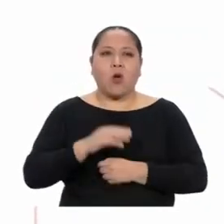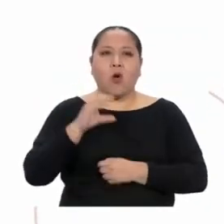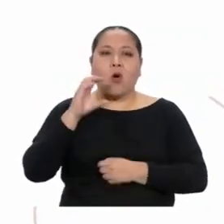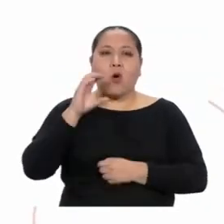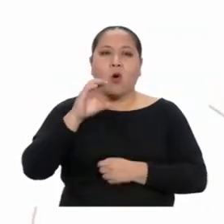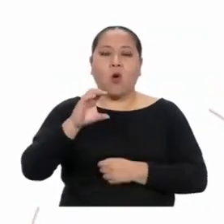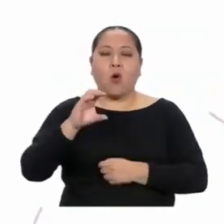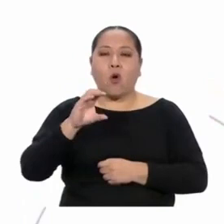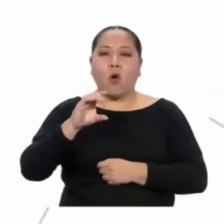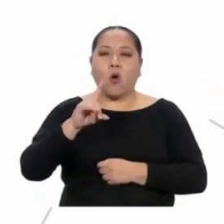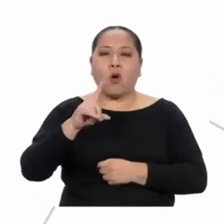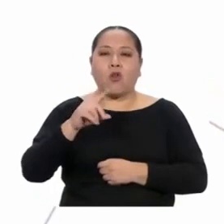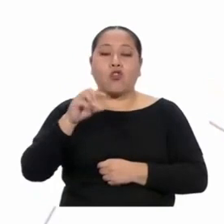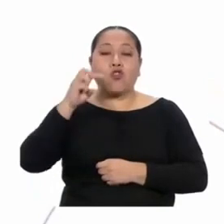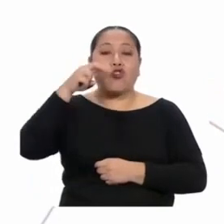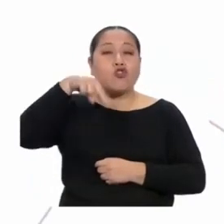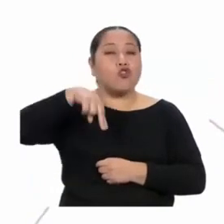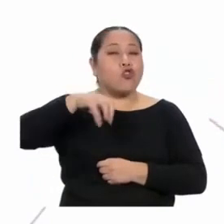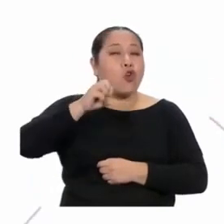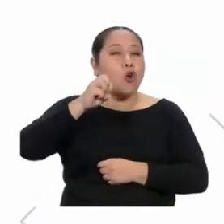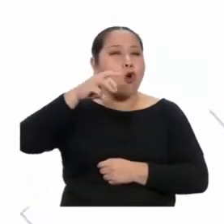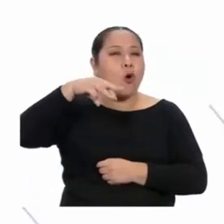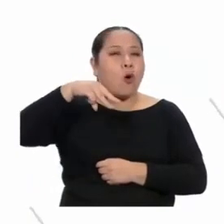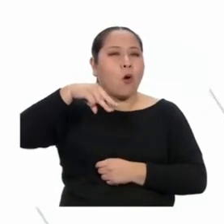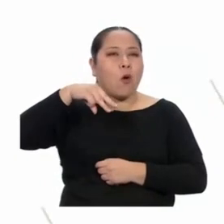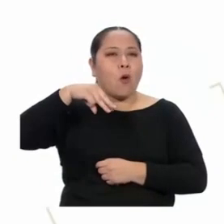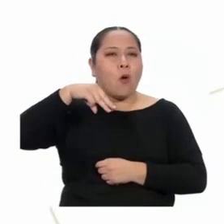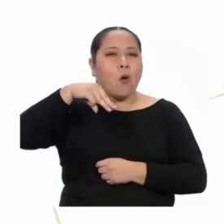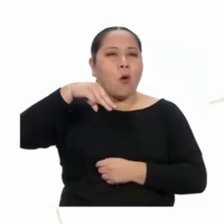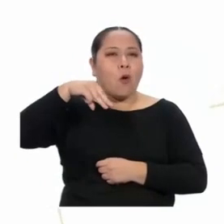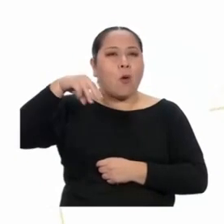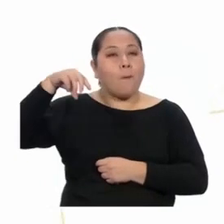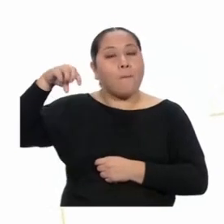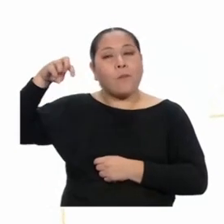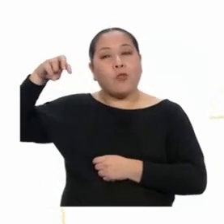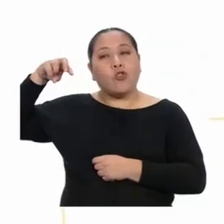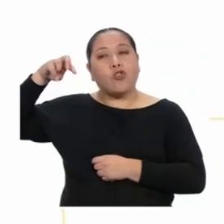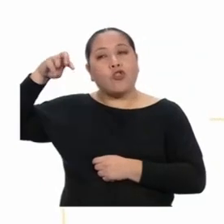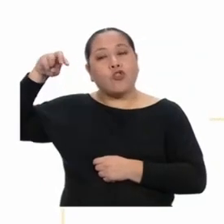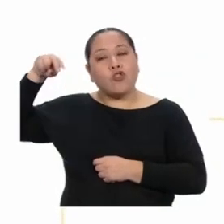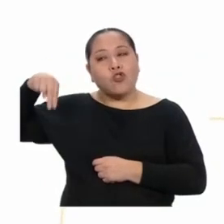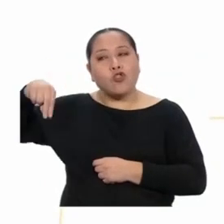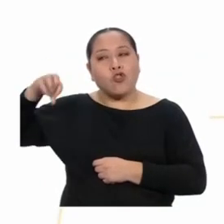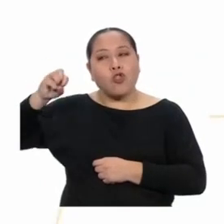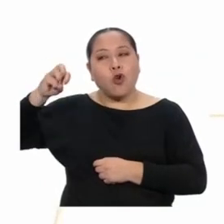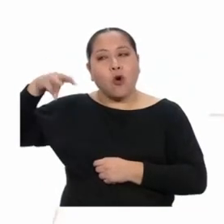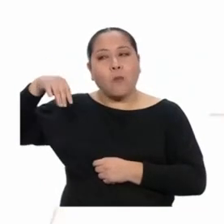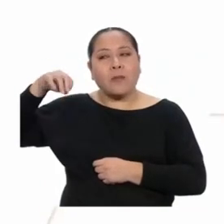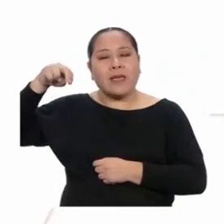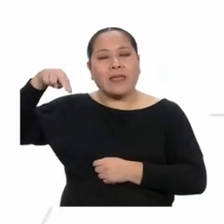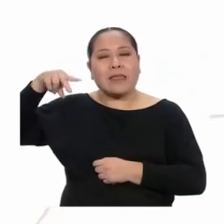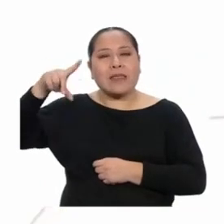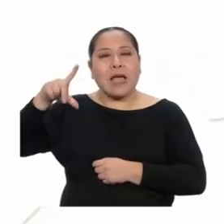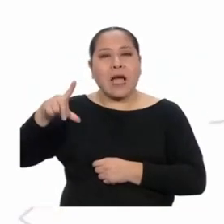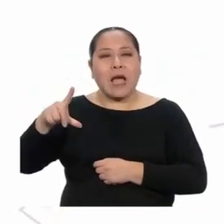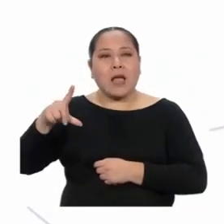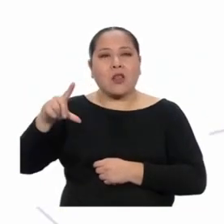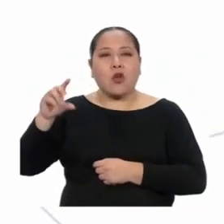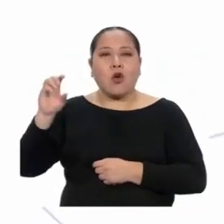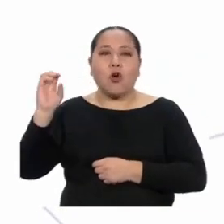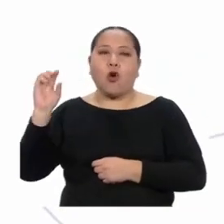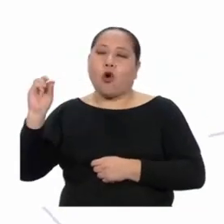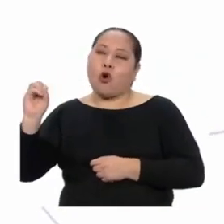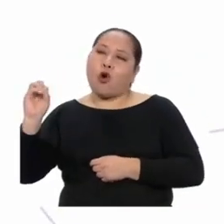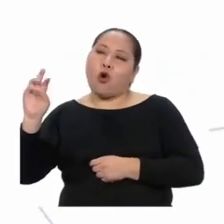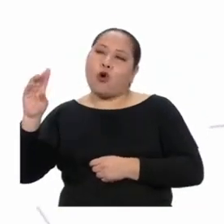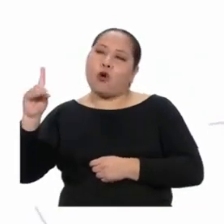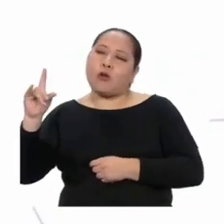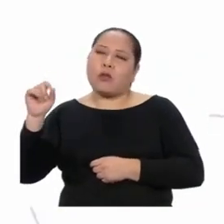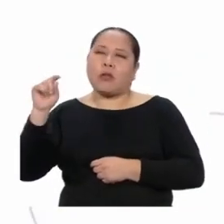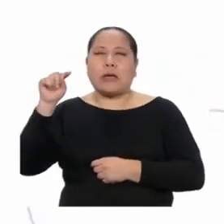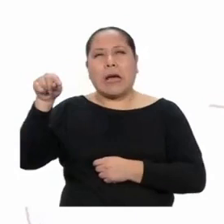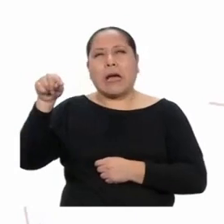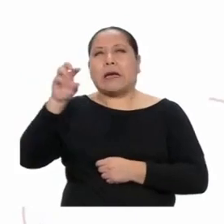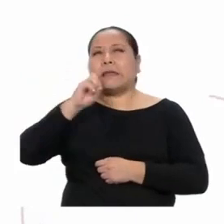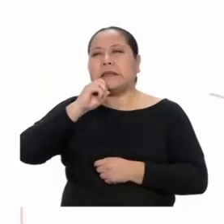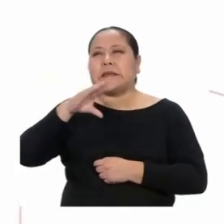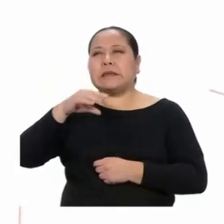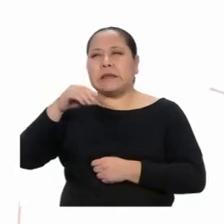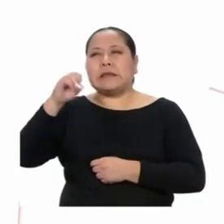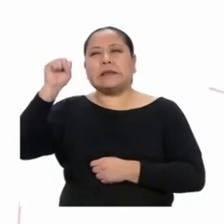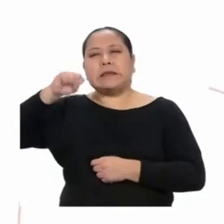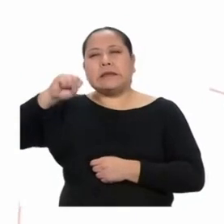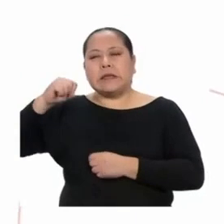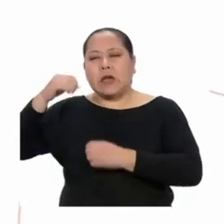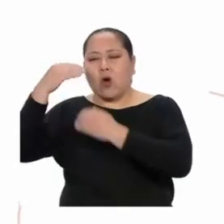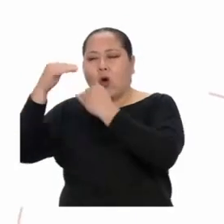nominal? Grado de una enfermedad. Creo que aquí el orden sí importa, porque indica la gravedad del